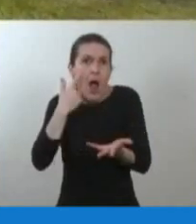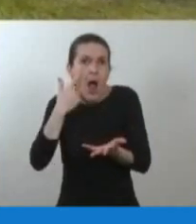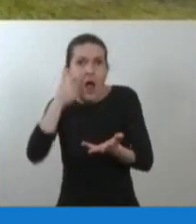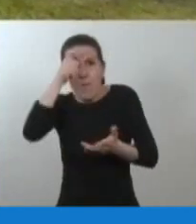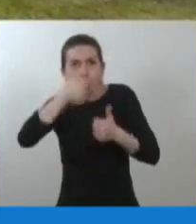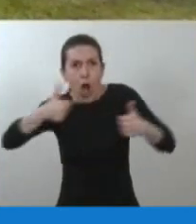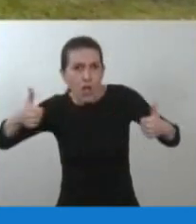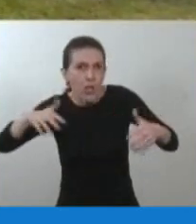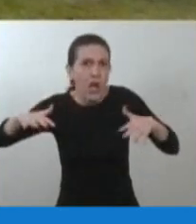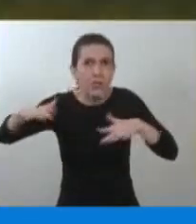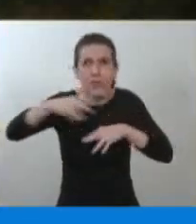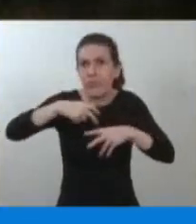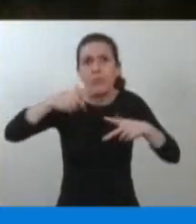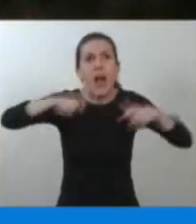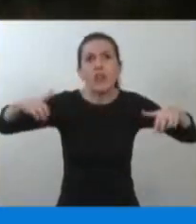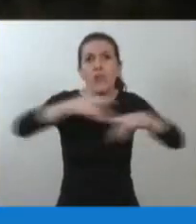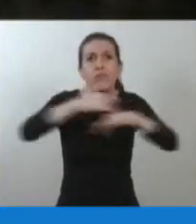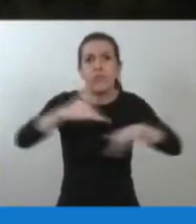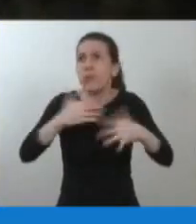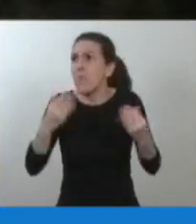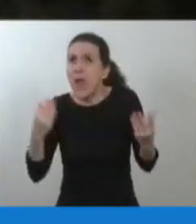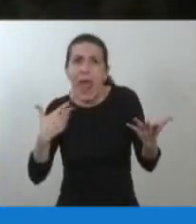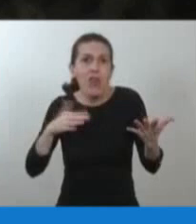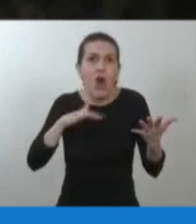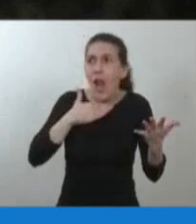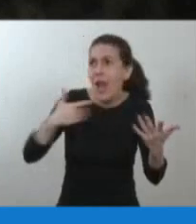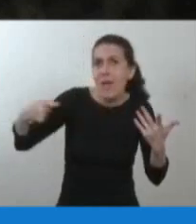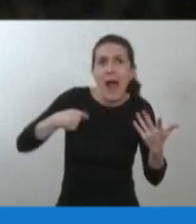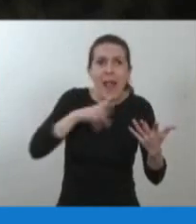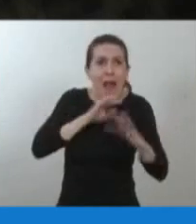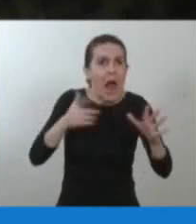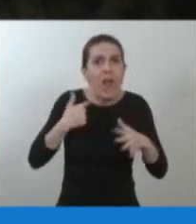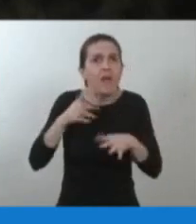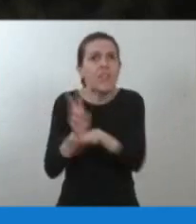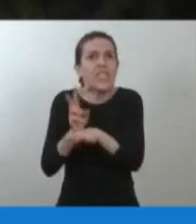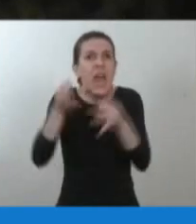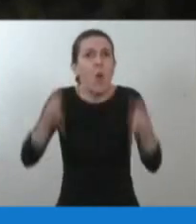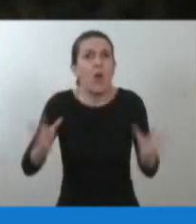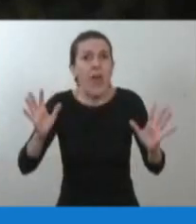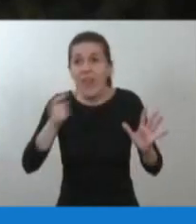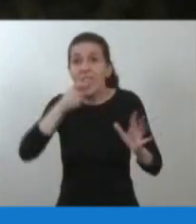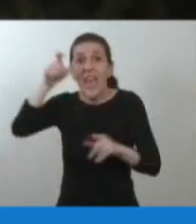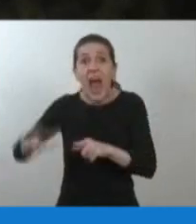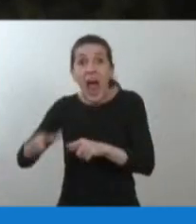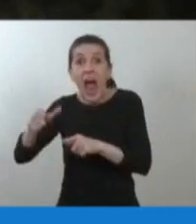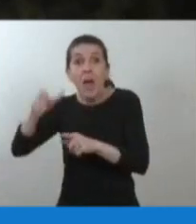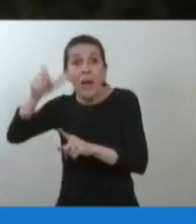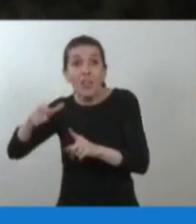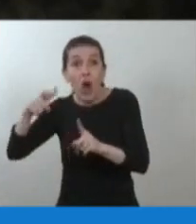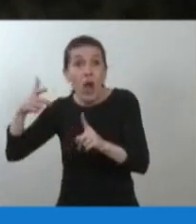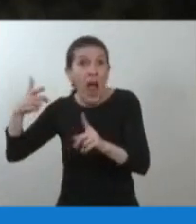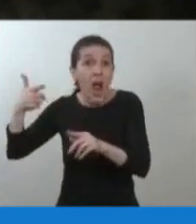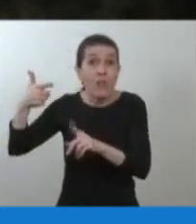que puedan circular por las calles sin miedos y que sepan que si alguno los ataca va a haber una justicia